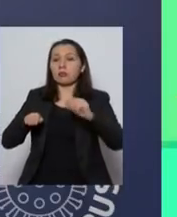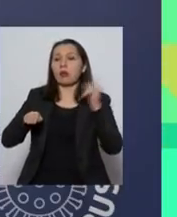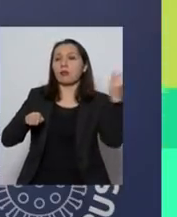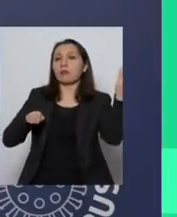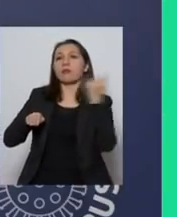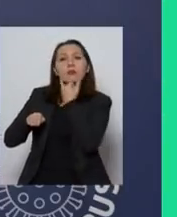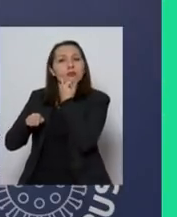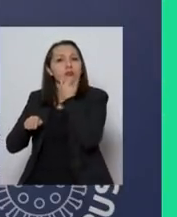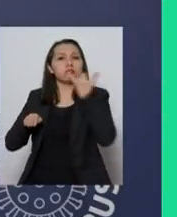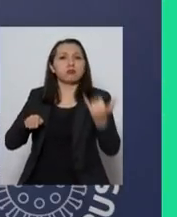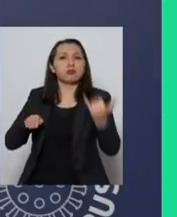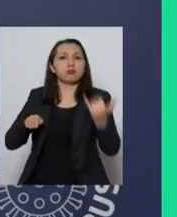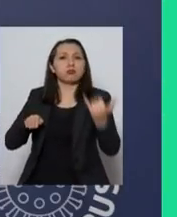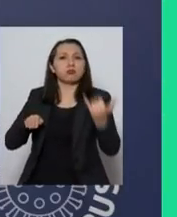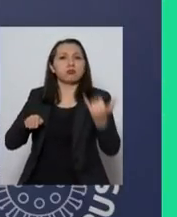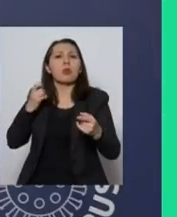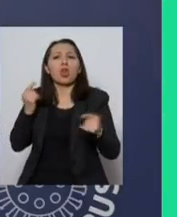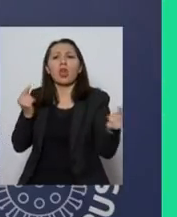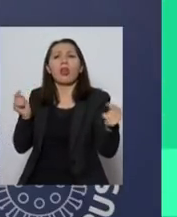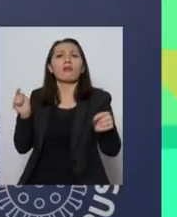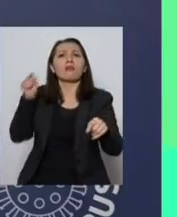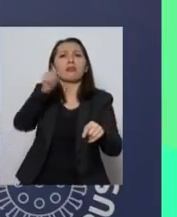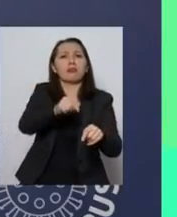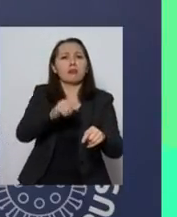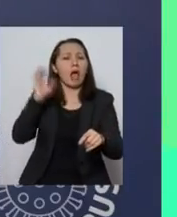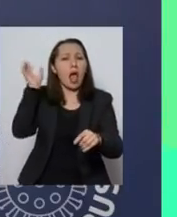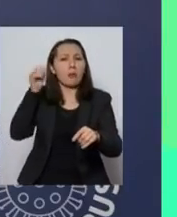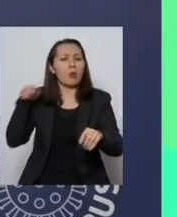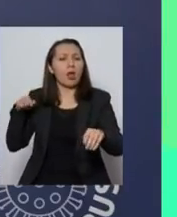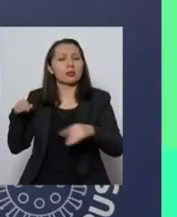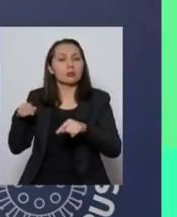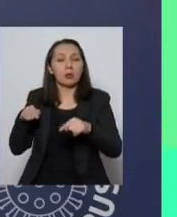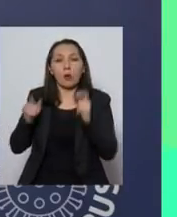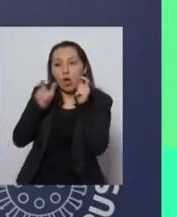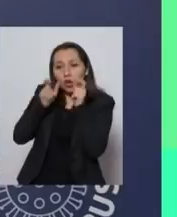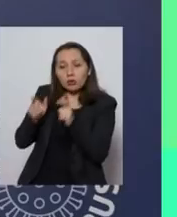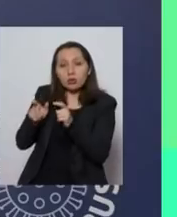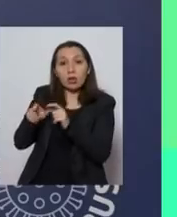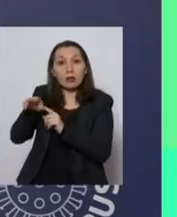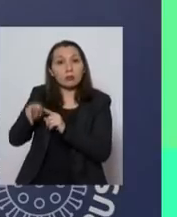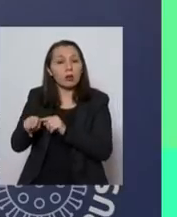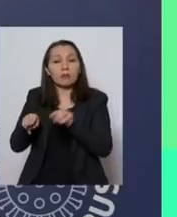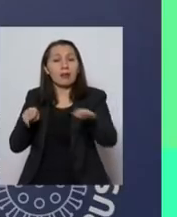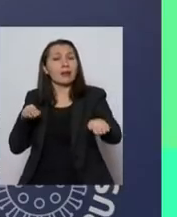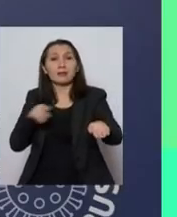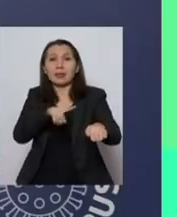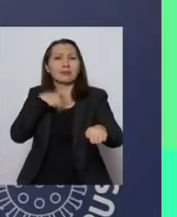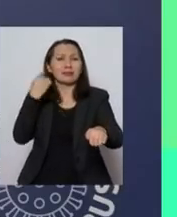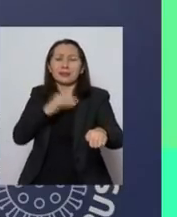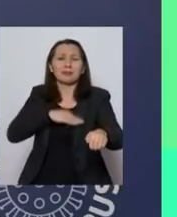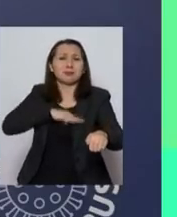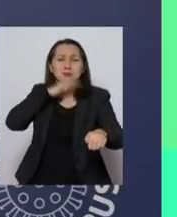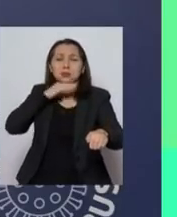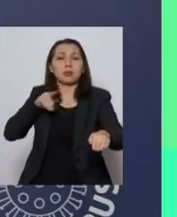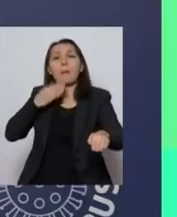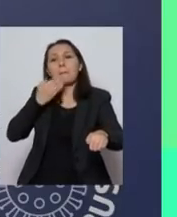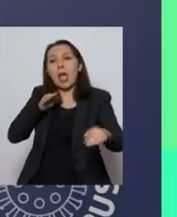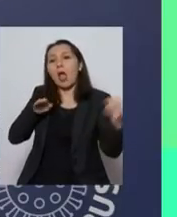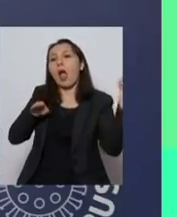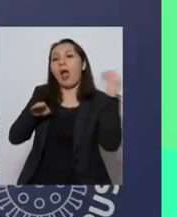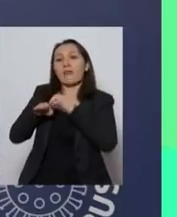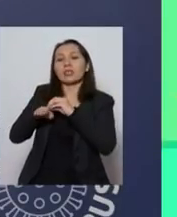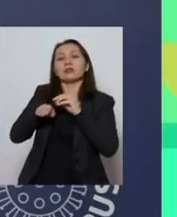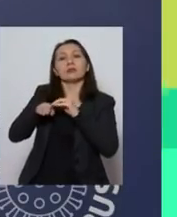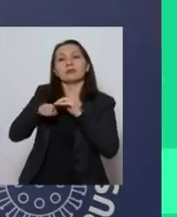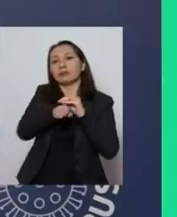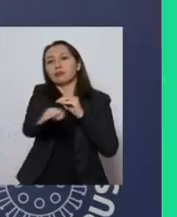o pregunta, ¿no es cierto?, por qué trae un paciente en una ambulancia, que ese paciente vaya a otro sitio. De hecho, se han instalado